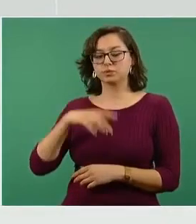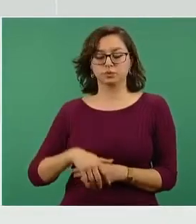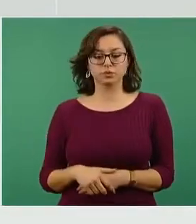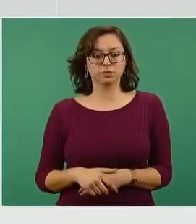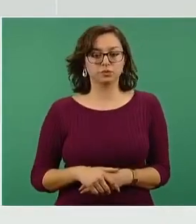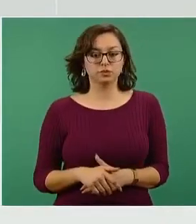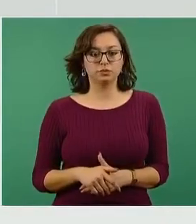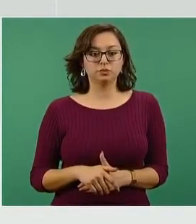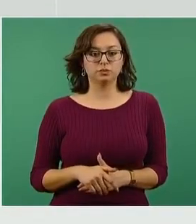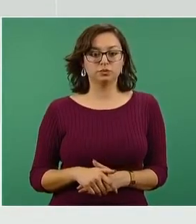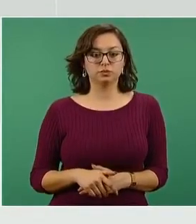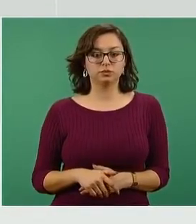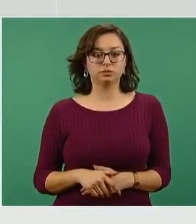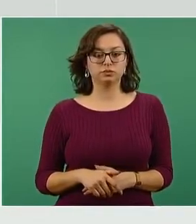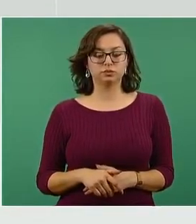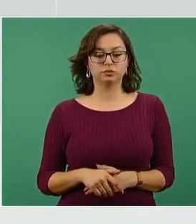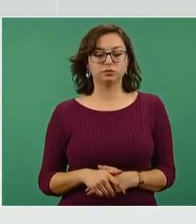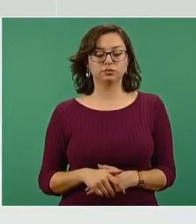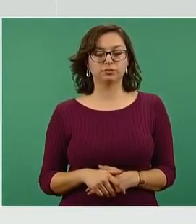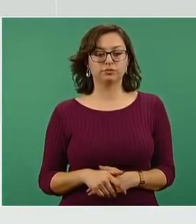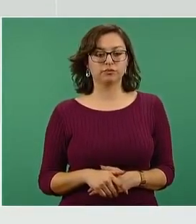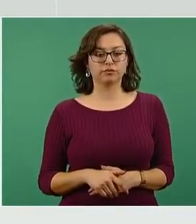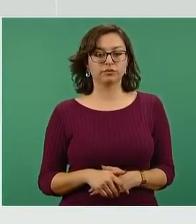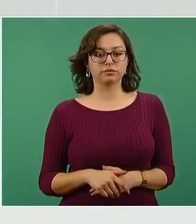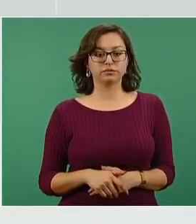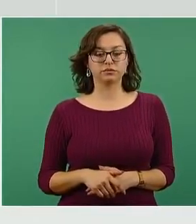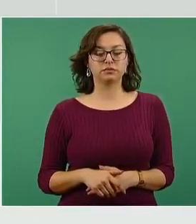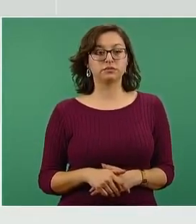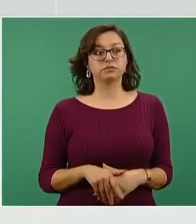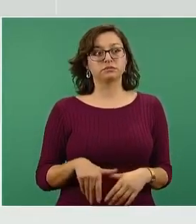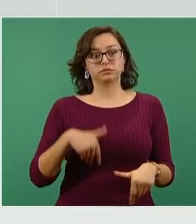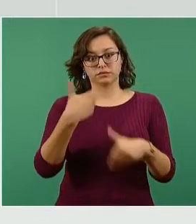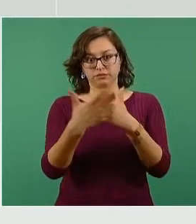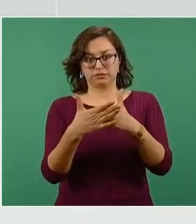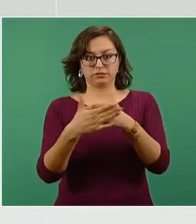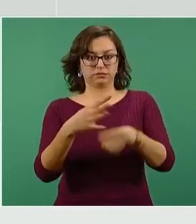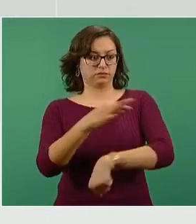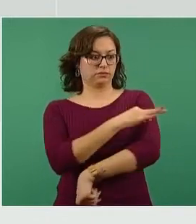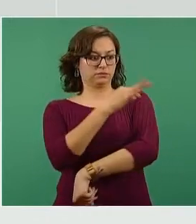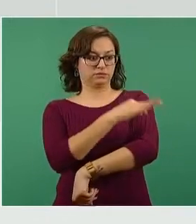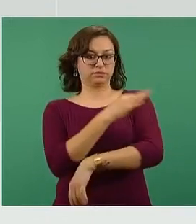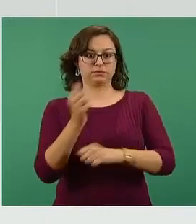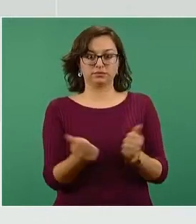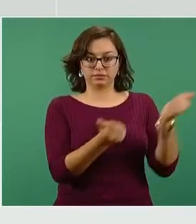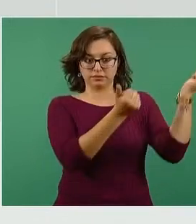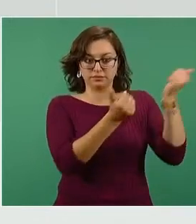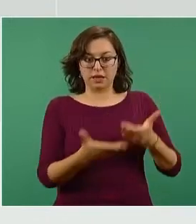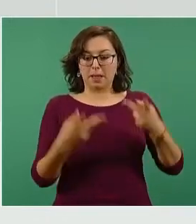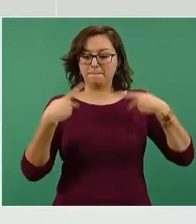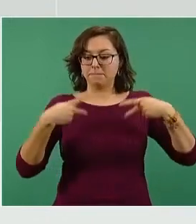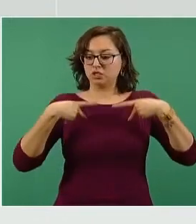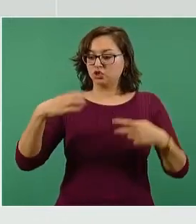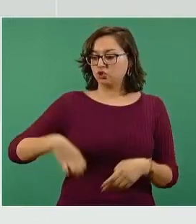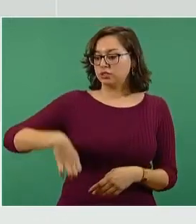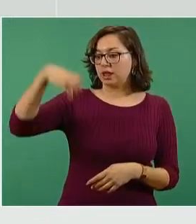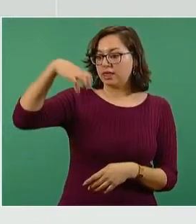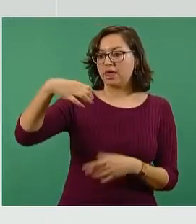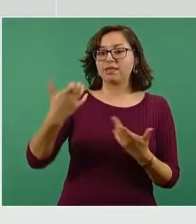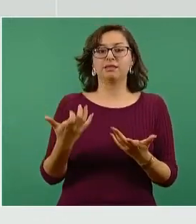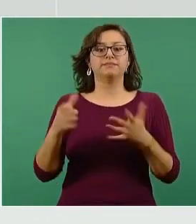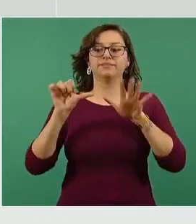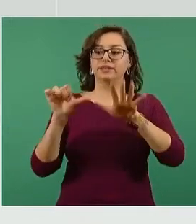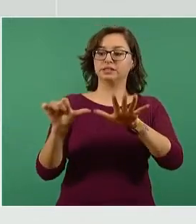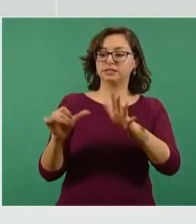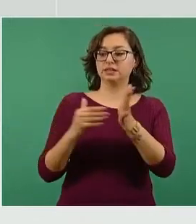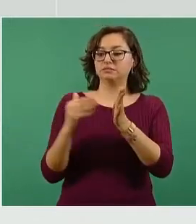con este movimiento de llegada de vacunas, terminar de vacunar a todos los adultos mayores, a los 16 millones de